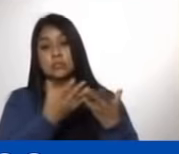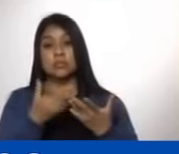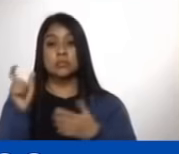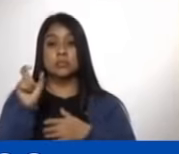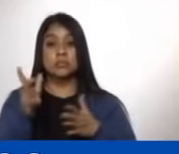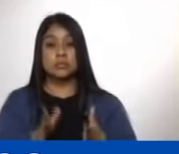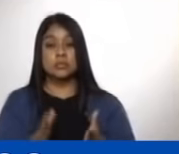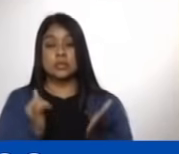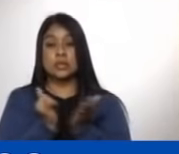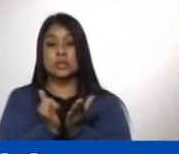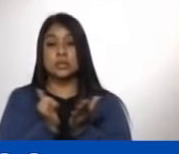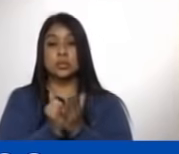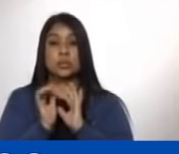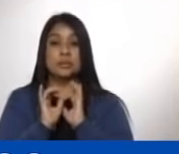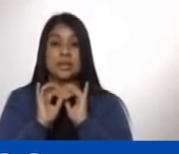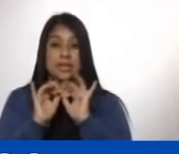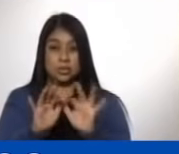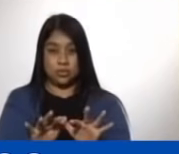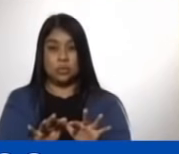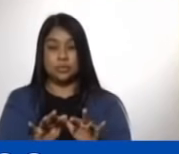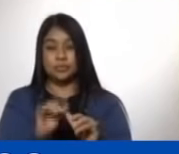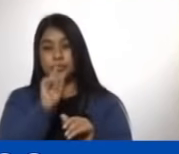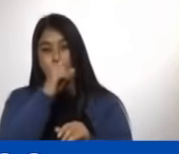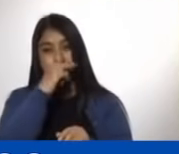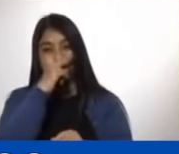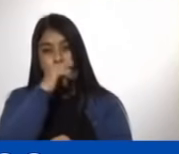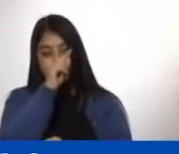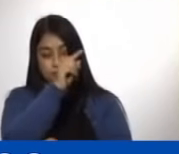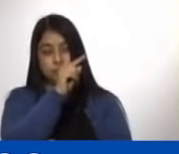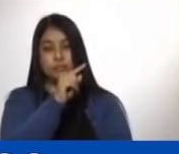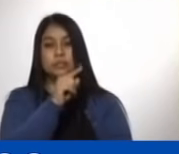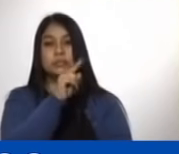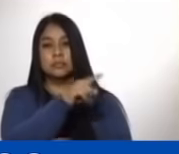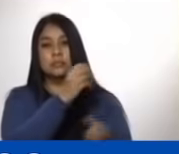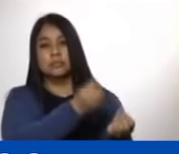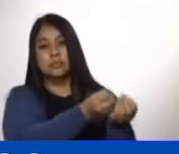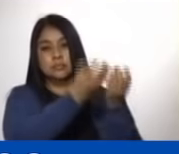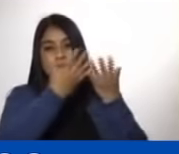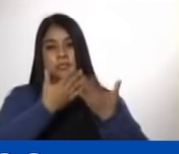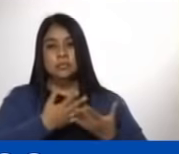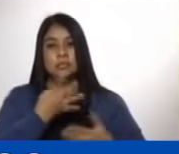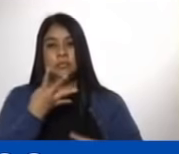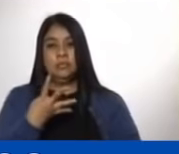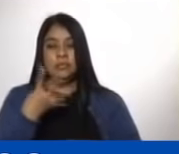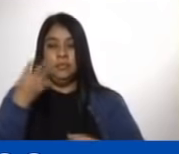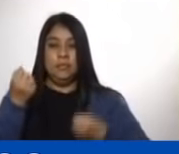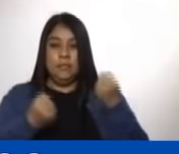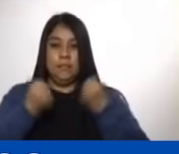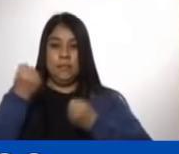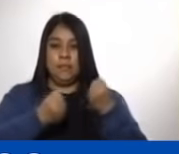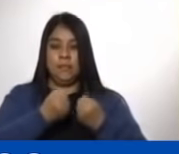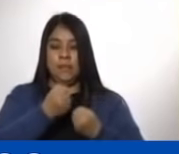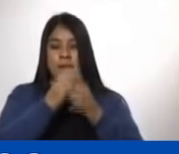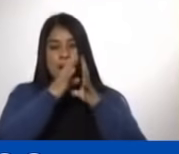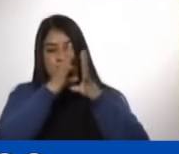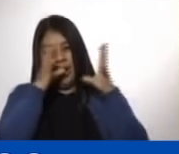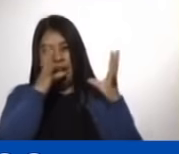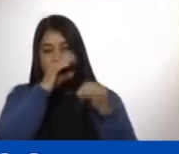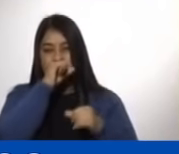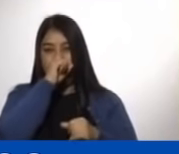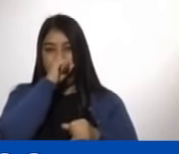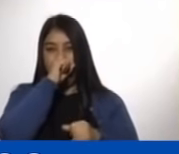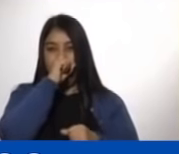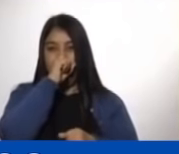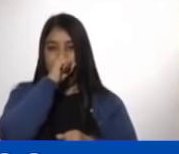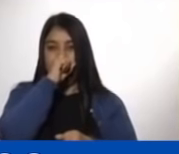Instituto Migratorio Mexicano nos proveyeron de 4 buses grandes para